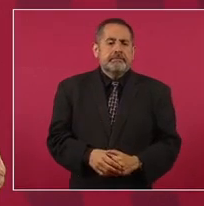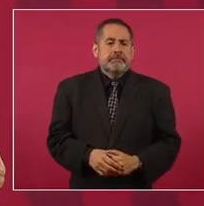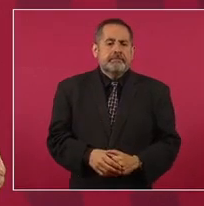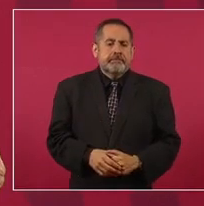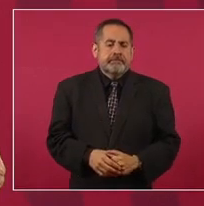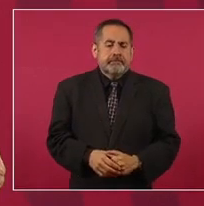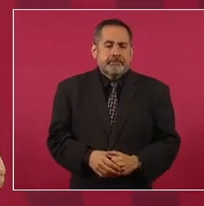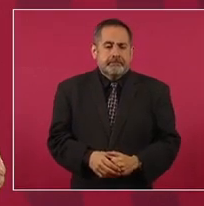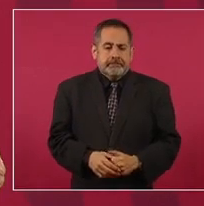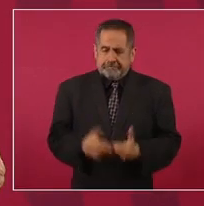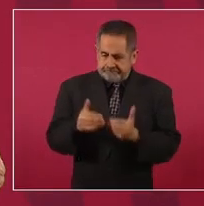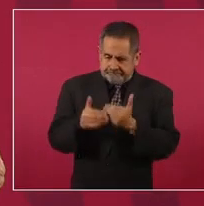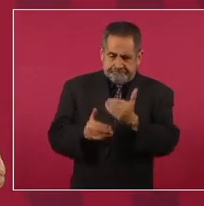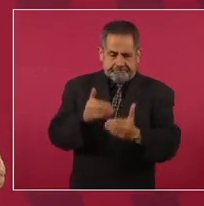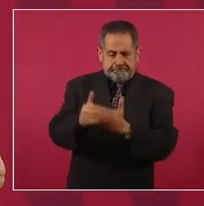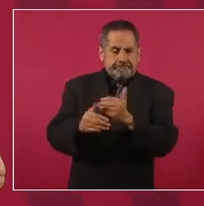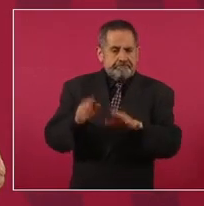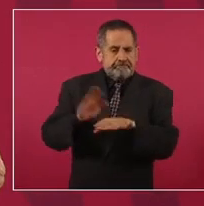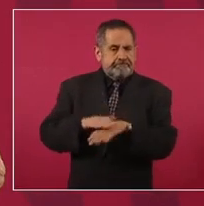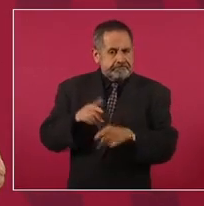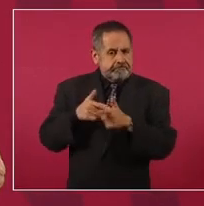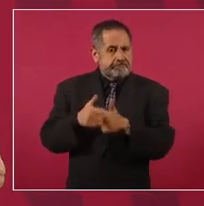Se ha ido avanzando.